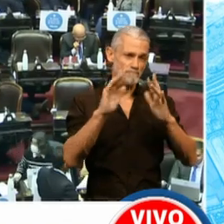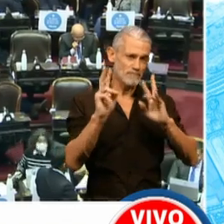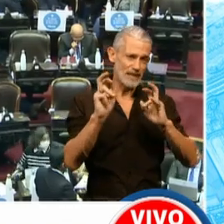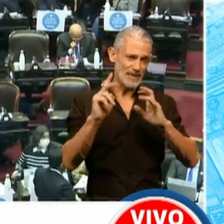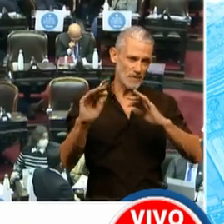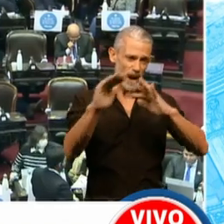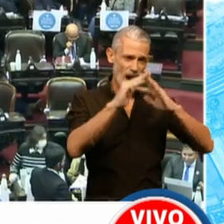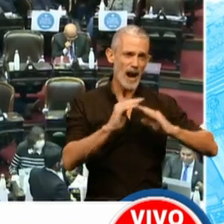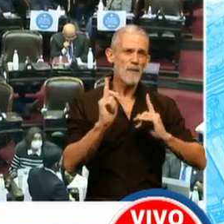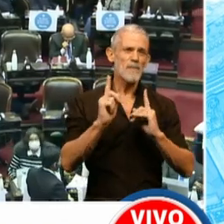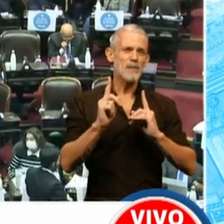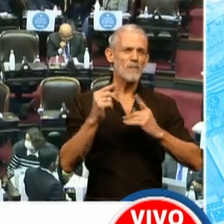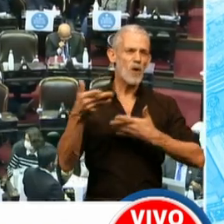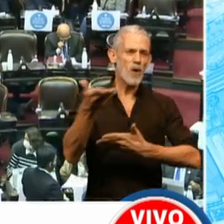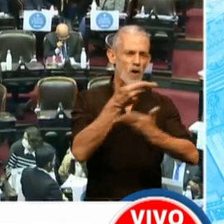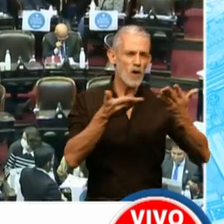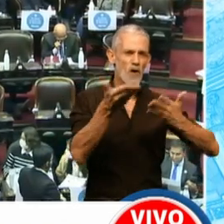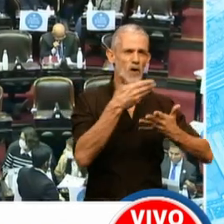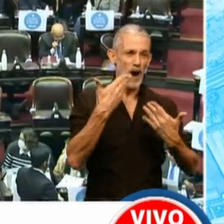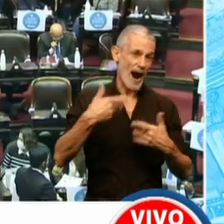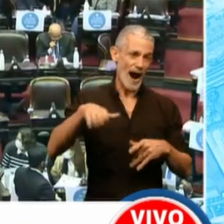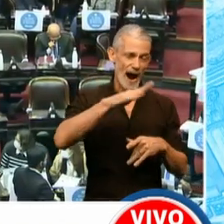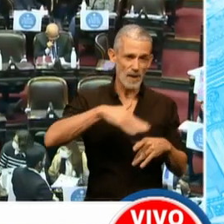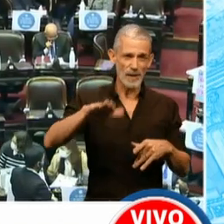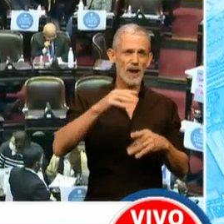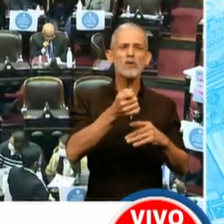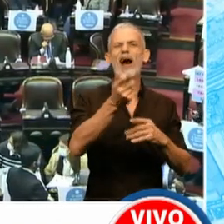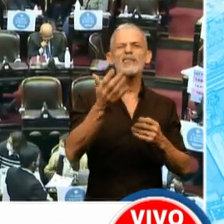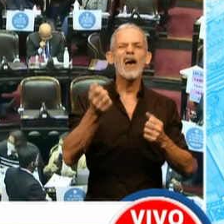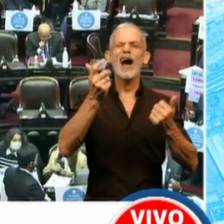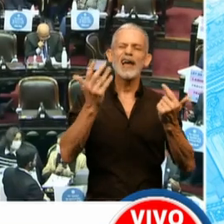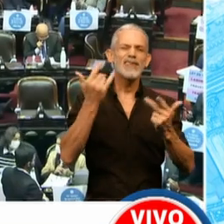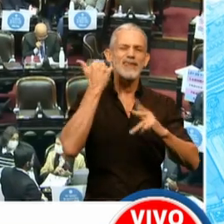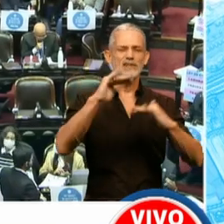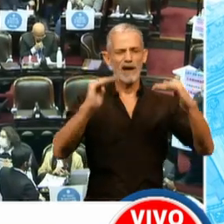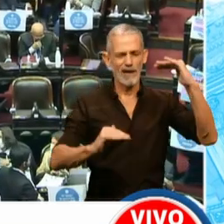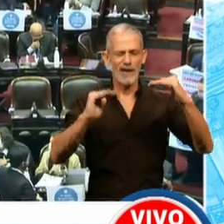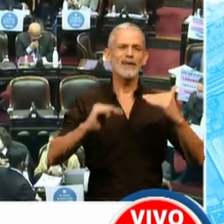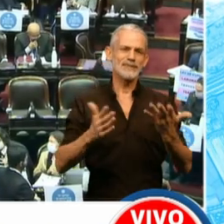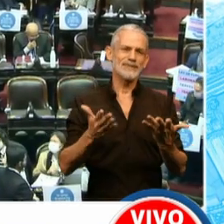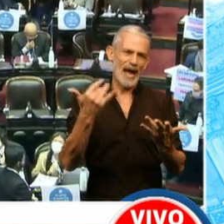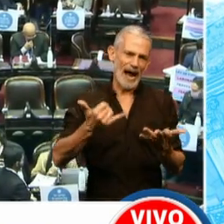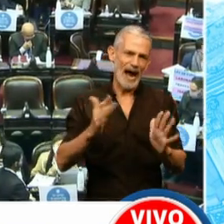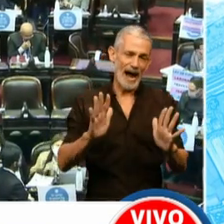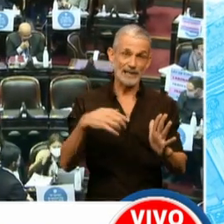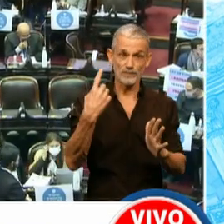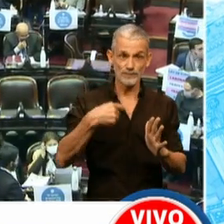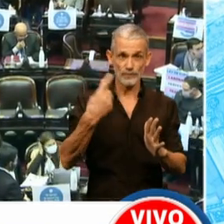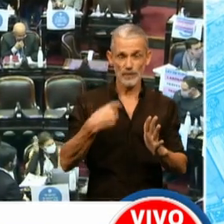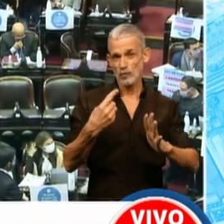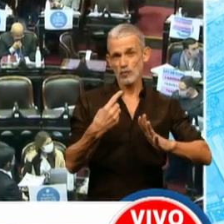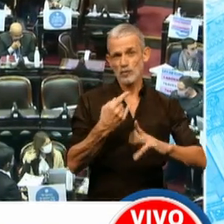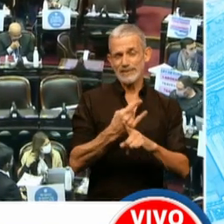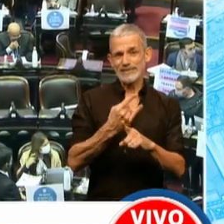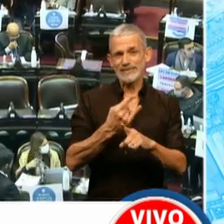también se se plantearon en cifras estas desigualdades y entonces nos encontramos